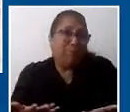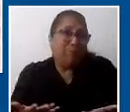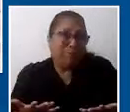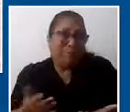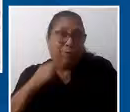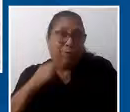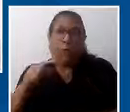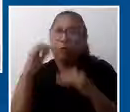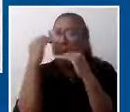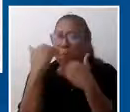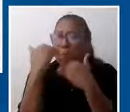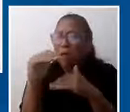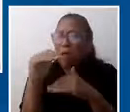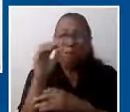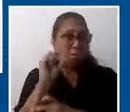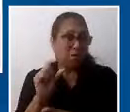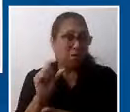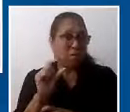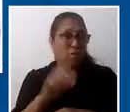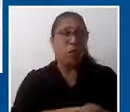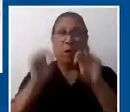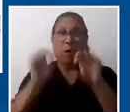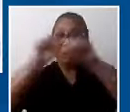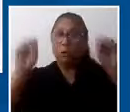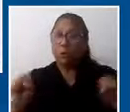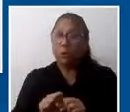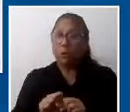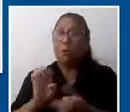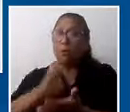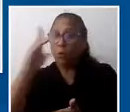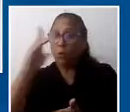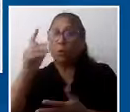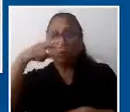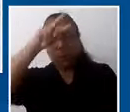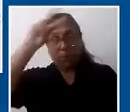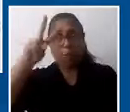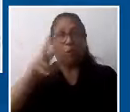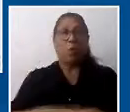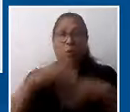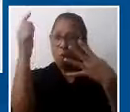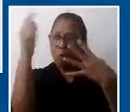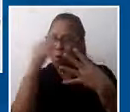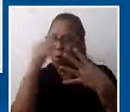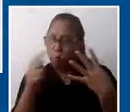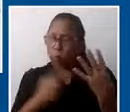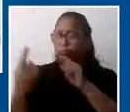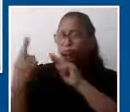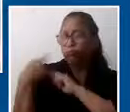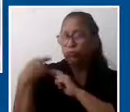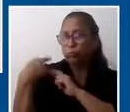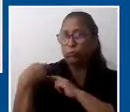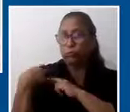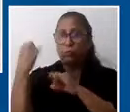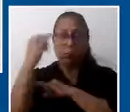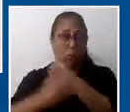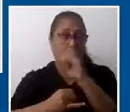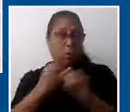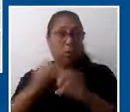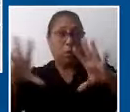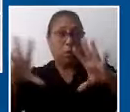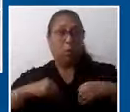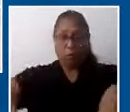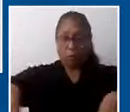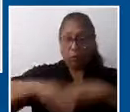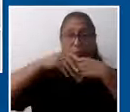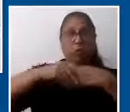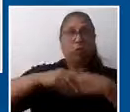un mínimo, ¿no? El sistema educativo peruano, de acuerdo a las obligaciones que ha asumido a nivel internacional con la Convención sobre los